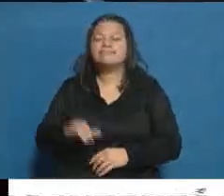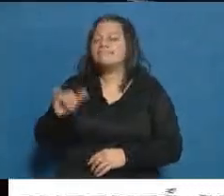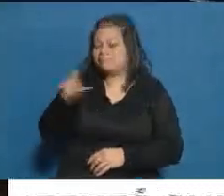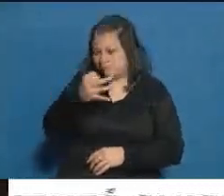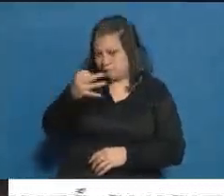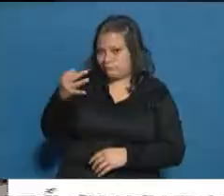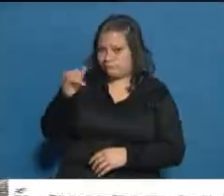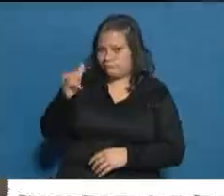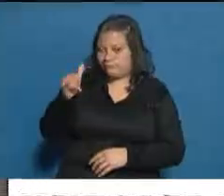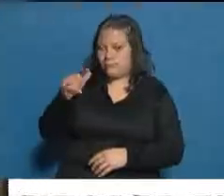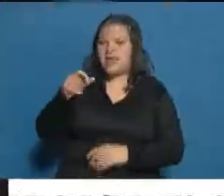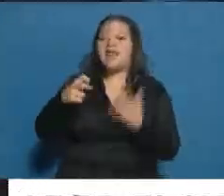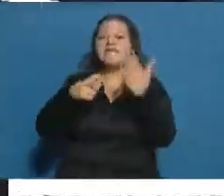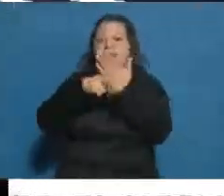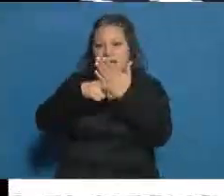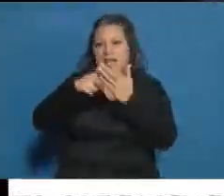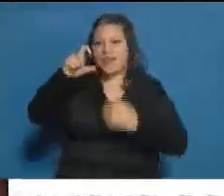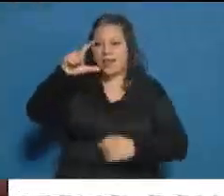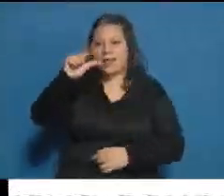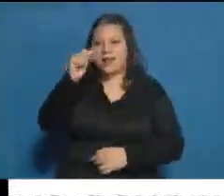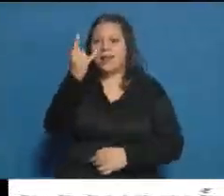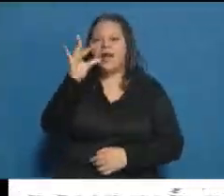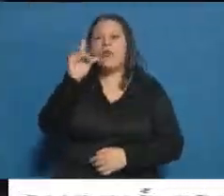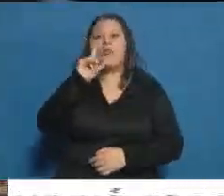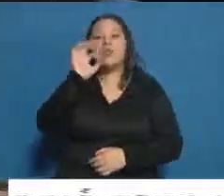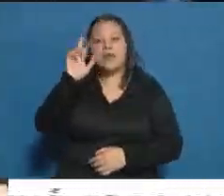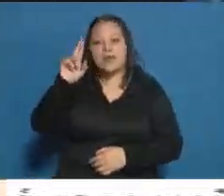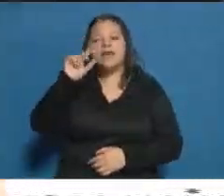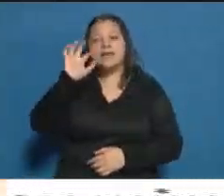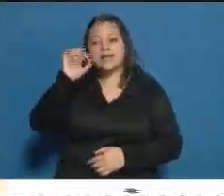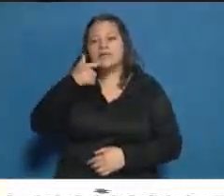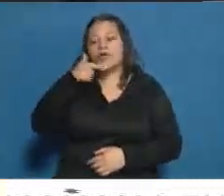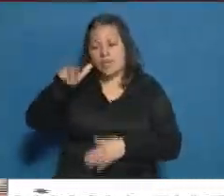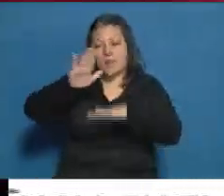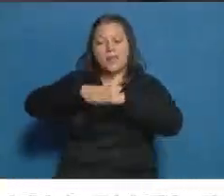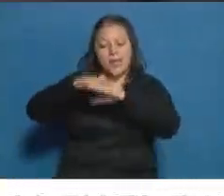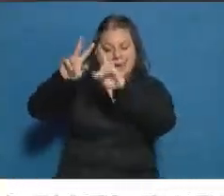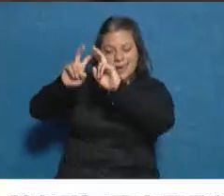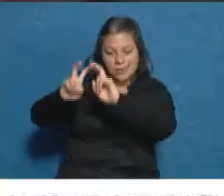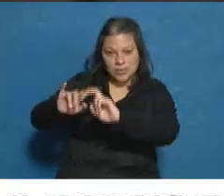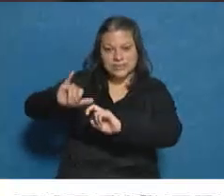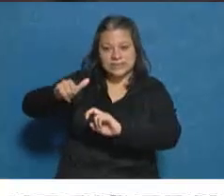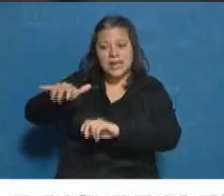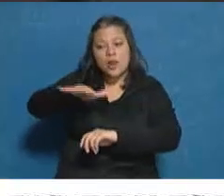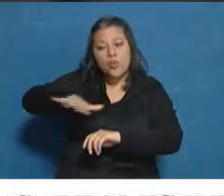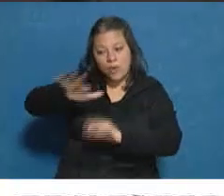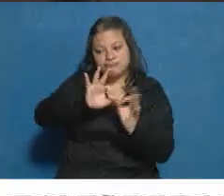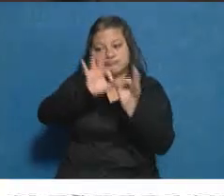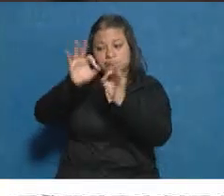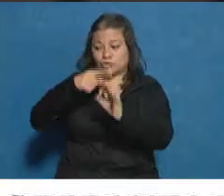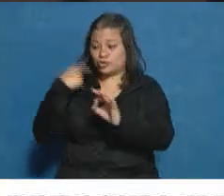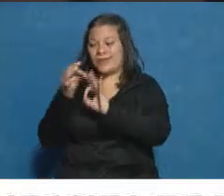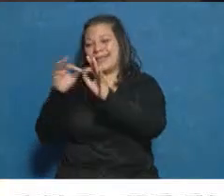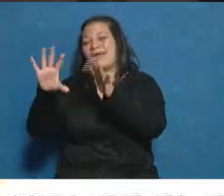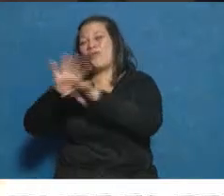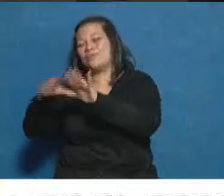Exactamente, sí. La causa quedó en manos de la fiscal Claudia Ríos. Estuvo en el lugar, nosotros llegábamos y ella